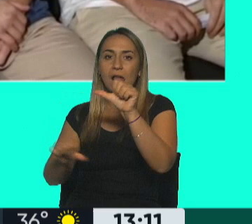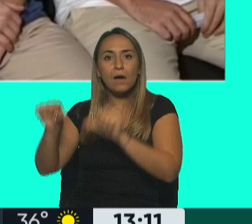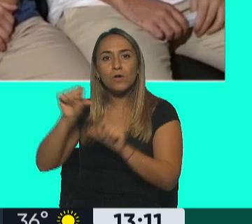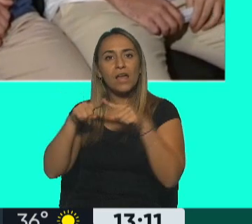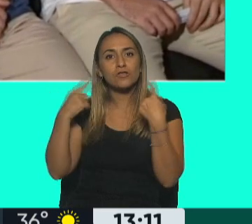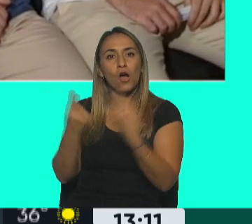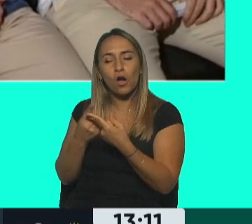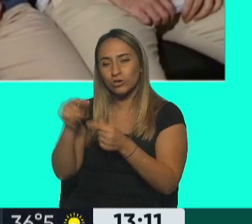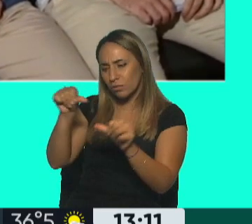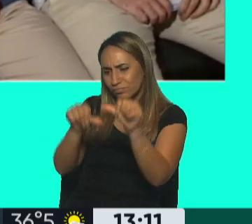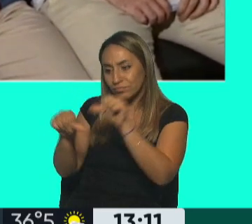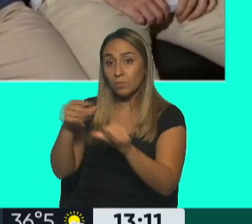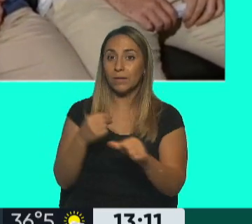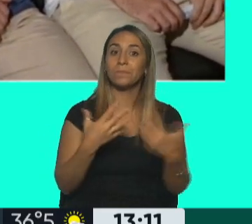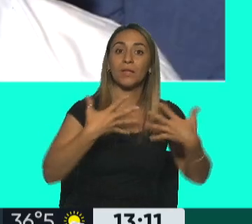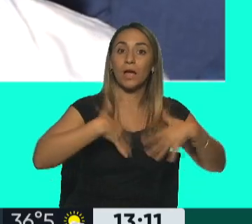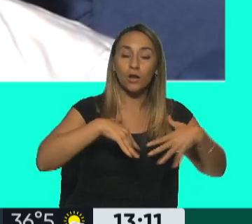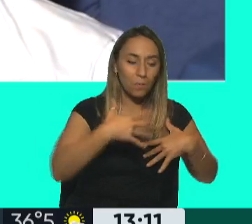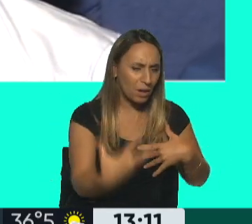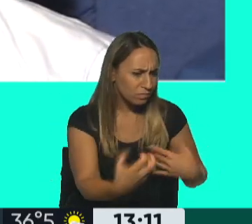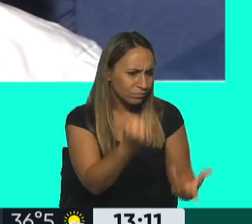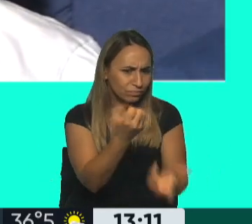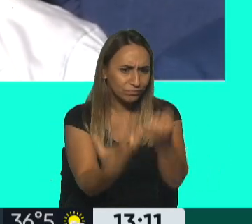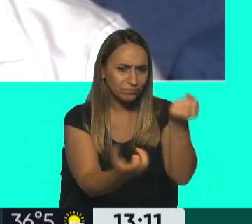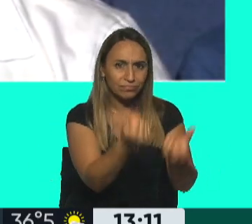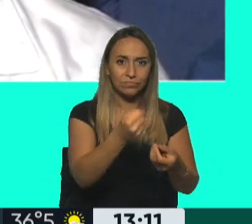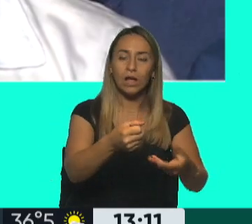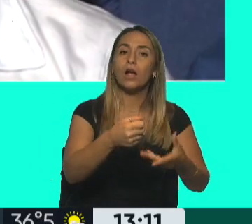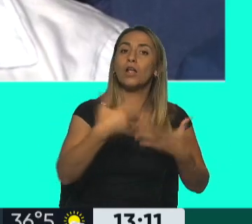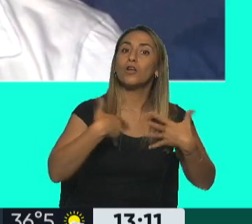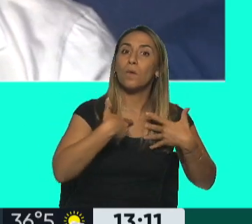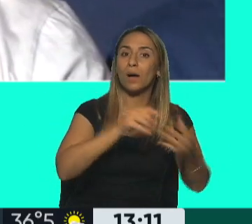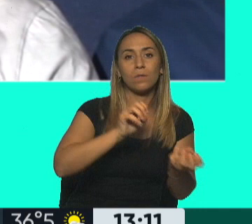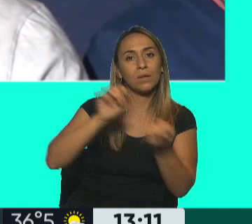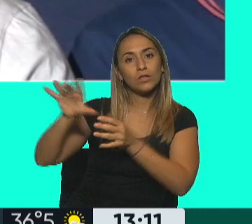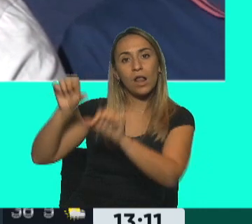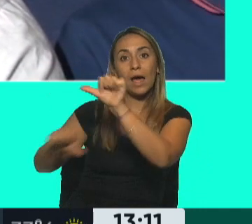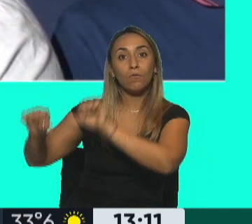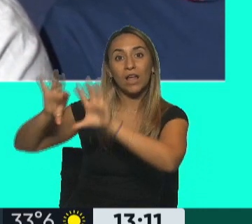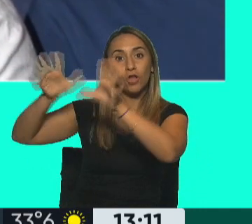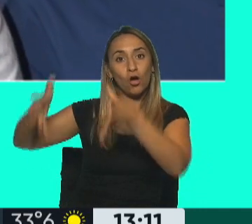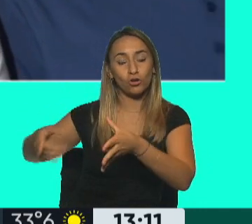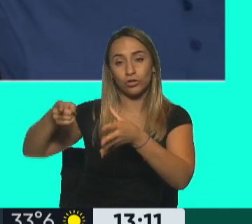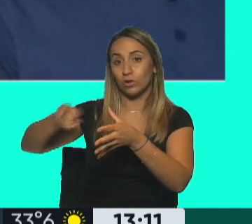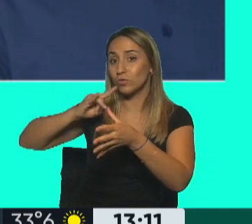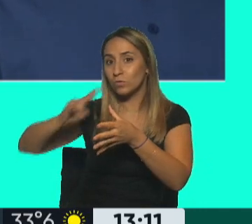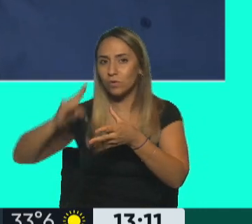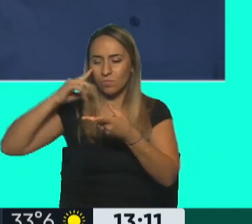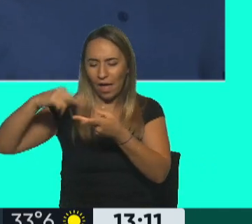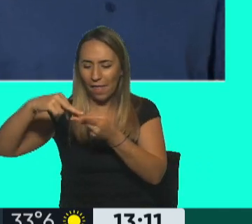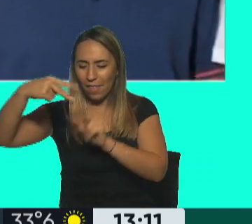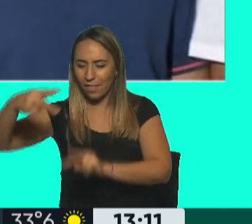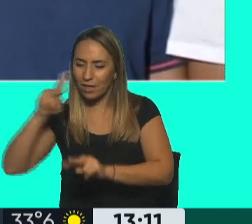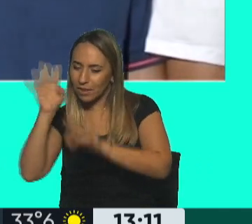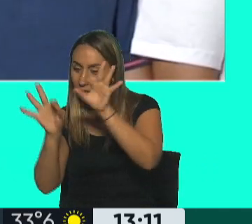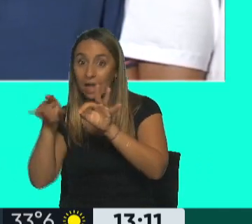recogidas y fueron incautadas esas prendas se mandaron a un laboratorio Bueno ese análisis es muy importante porque va a permitir que